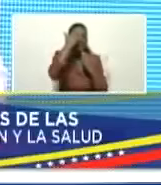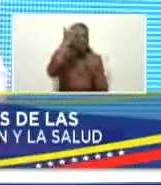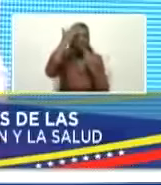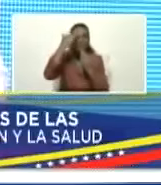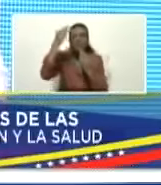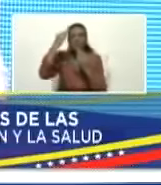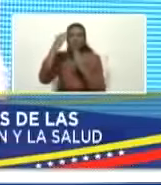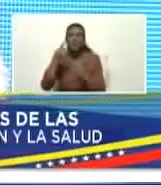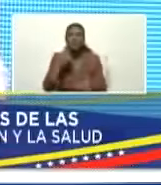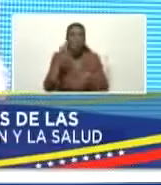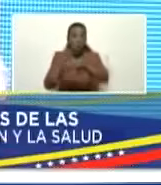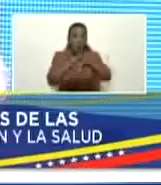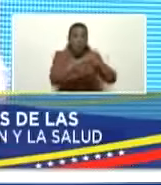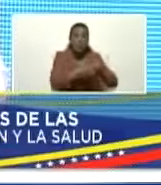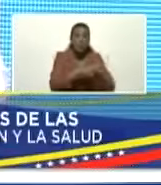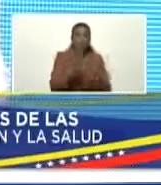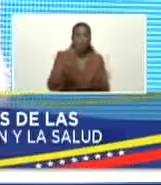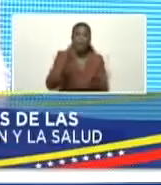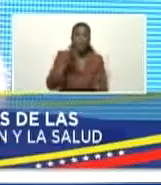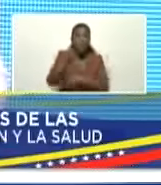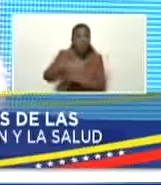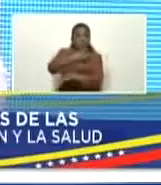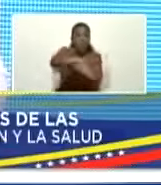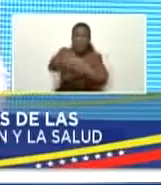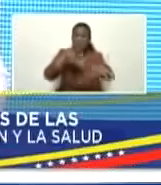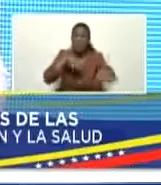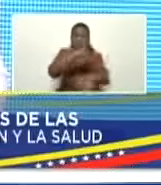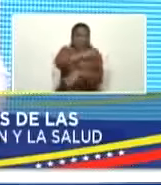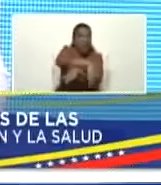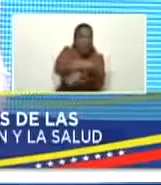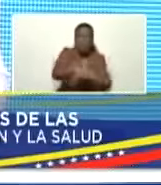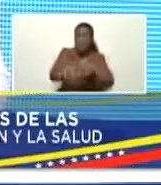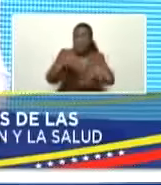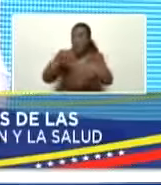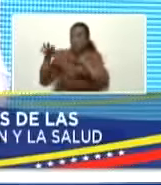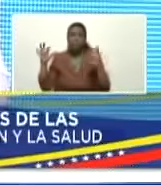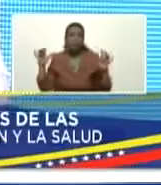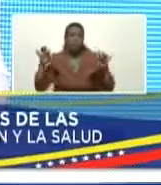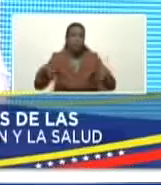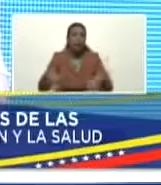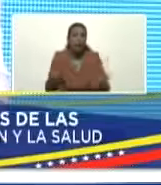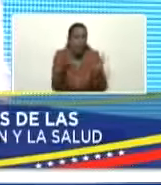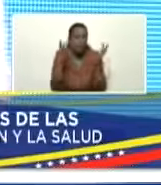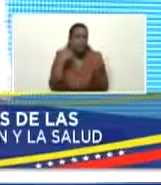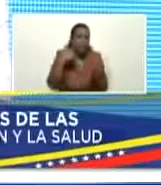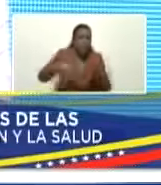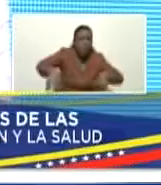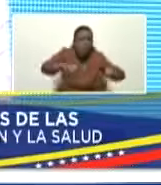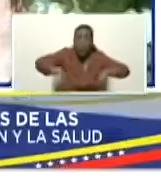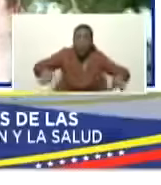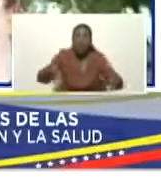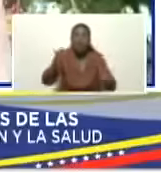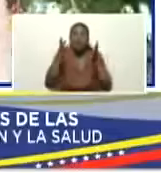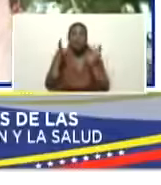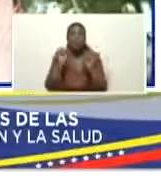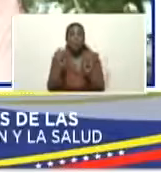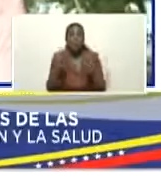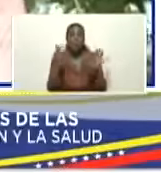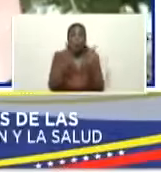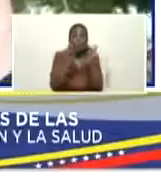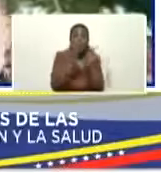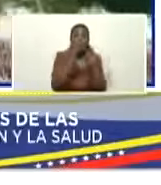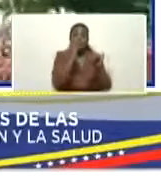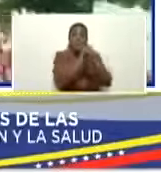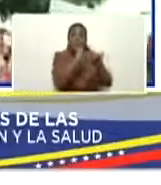Cuando yo les digo a ustedes, ganemos las calles, ¿verdad? Las tenemos ganadas. Pero ganemos también las redes y los